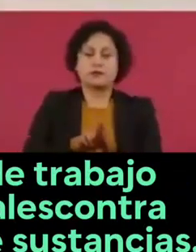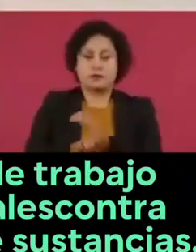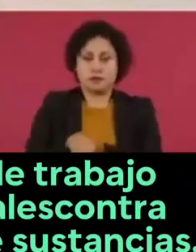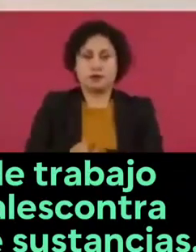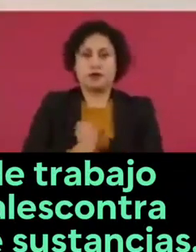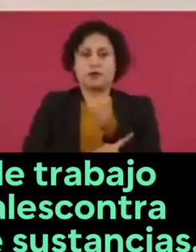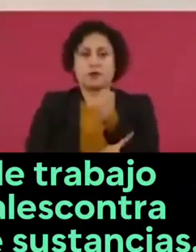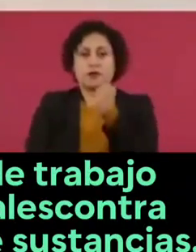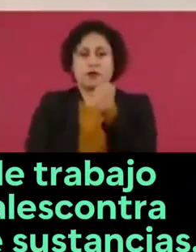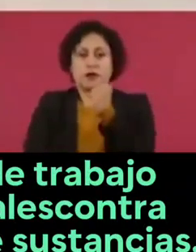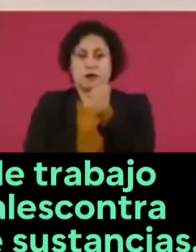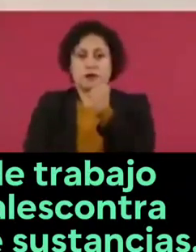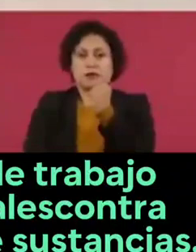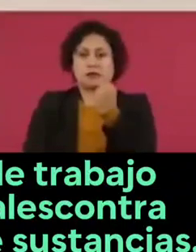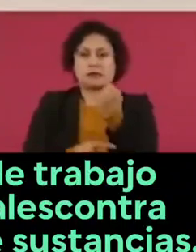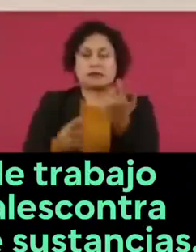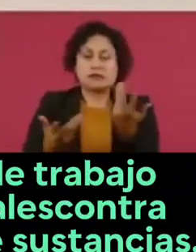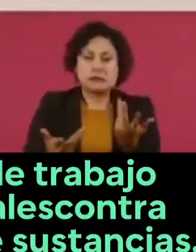embarazos no deseados,